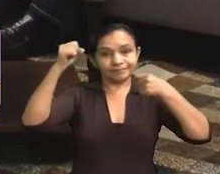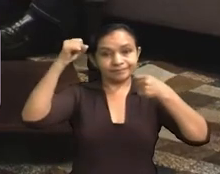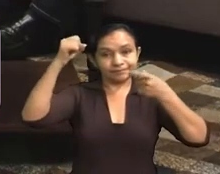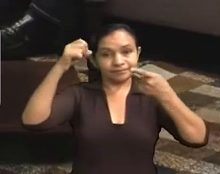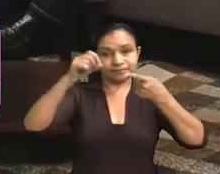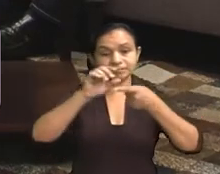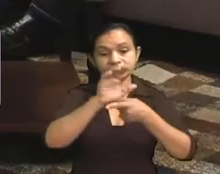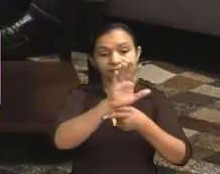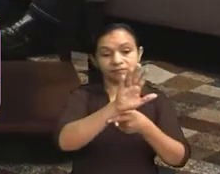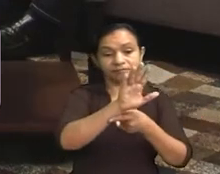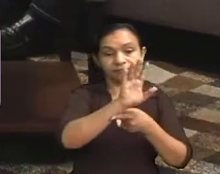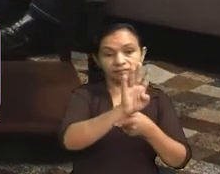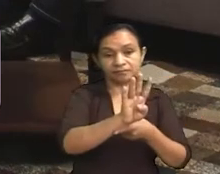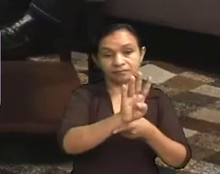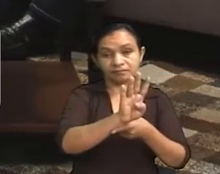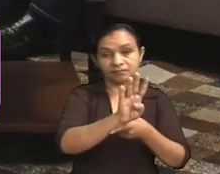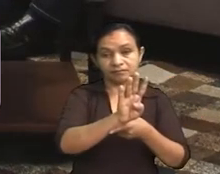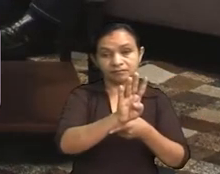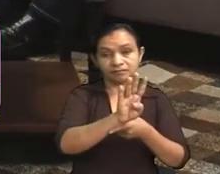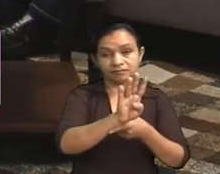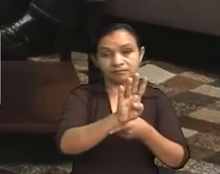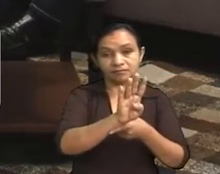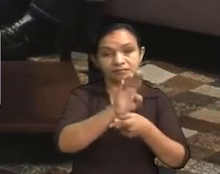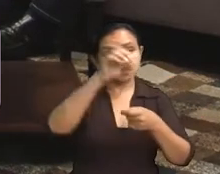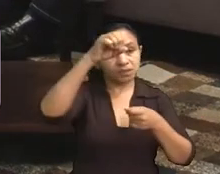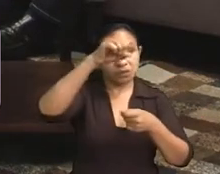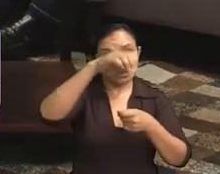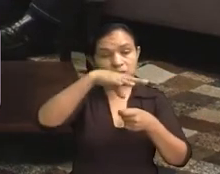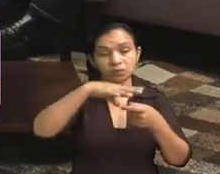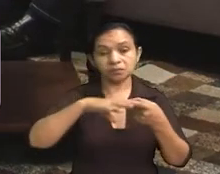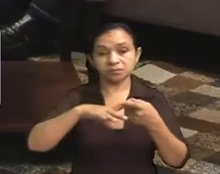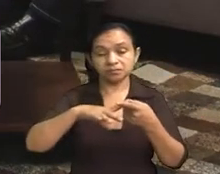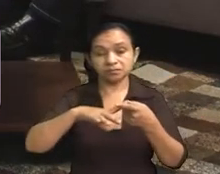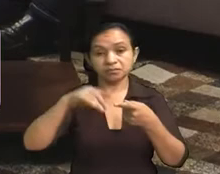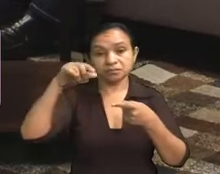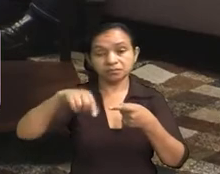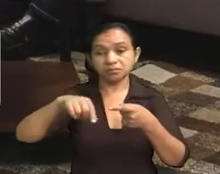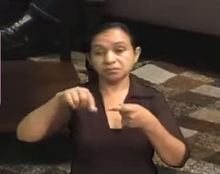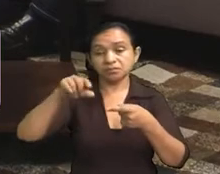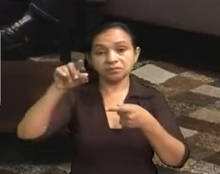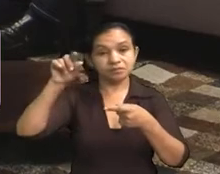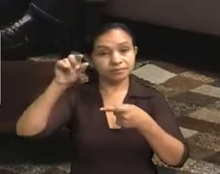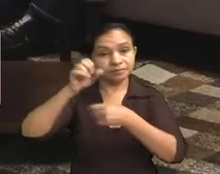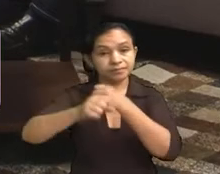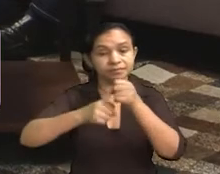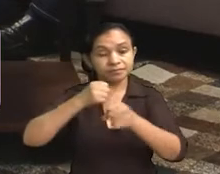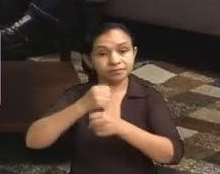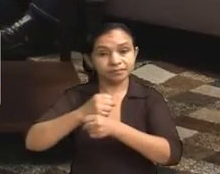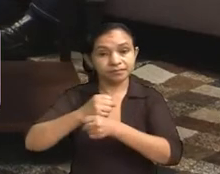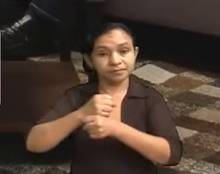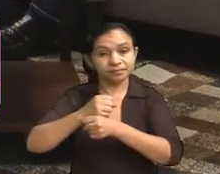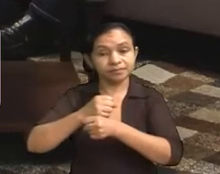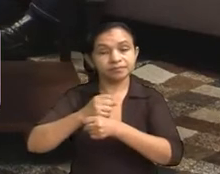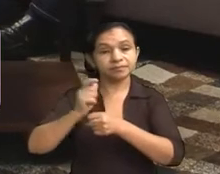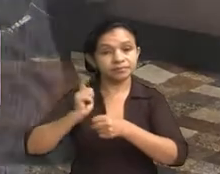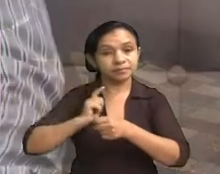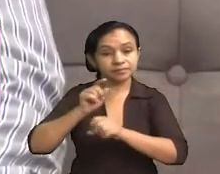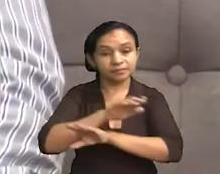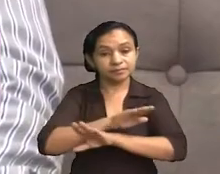de cada 100 nicaragüenses tenía acceso a la energía. Hoy, en el año 2019, vamos a